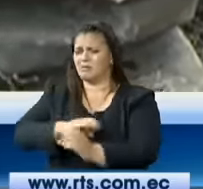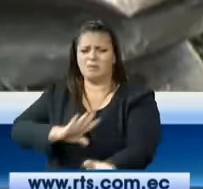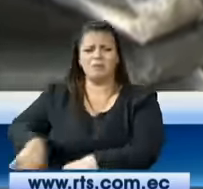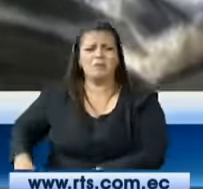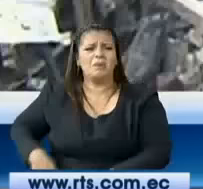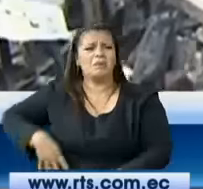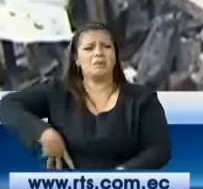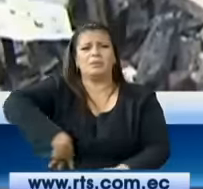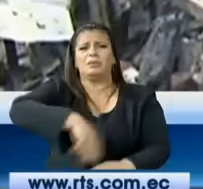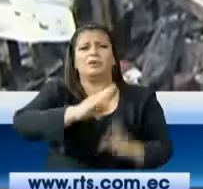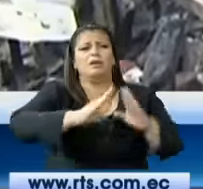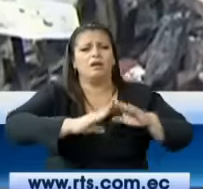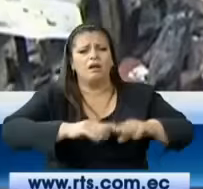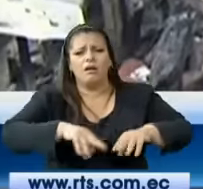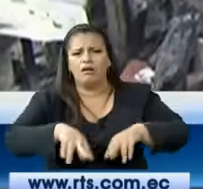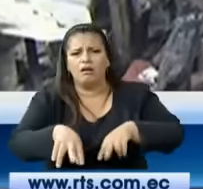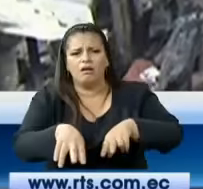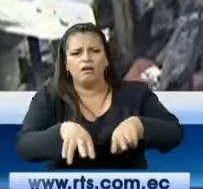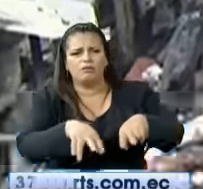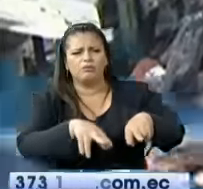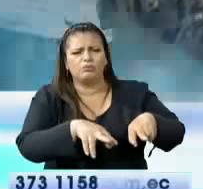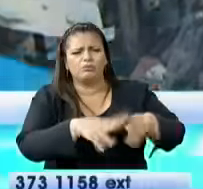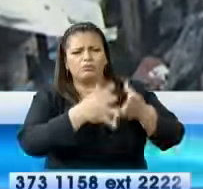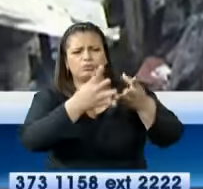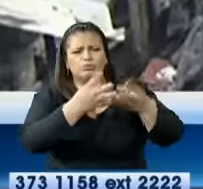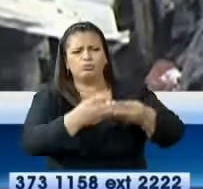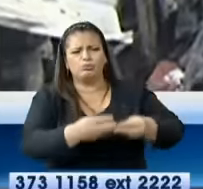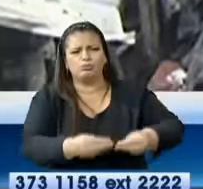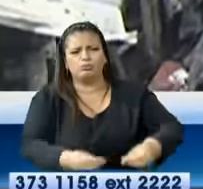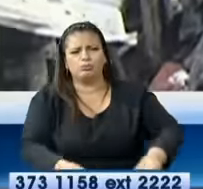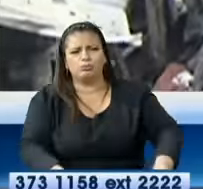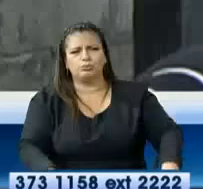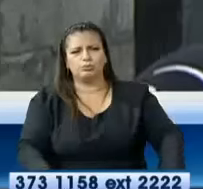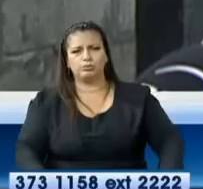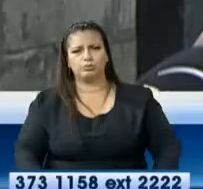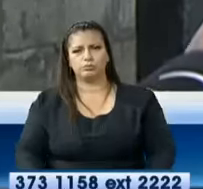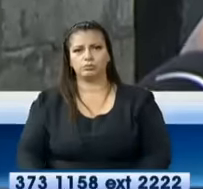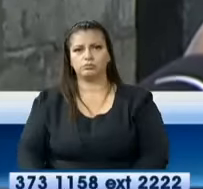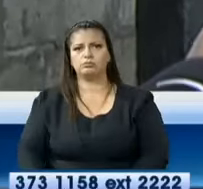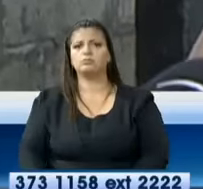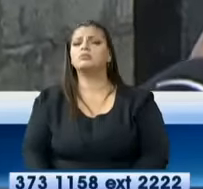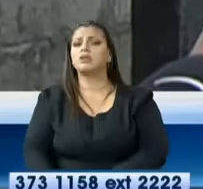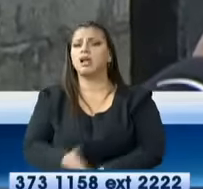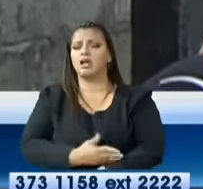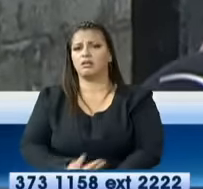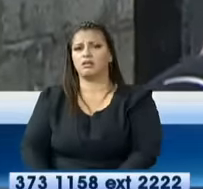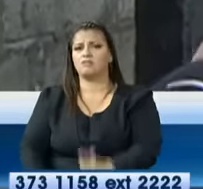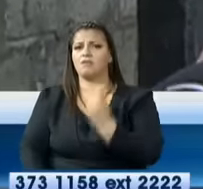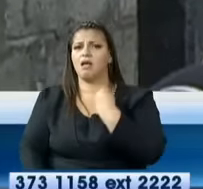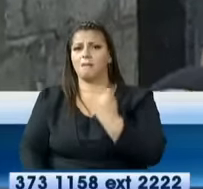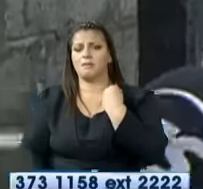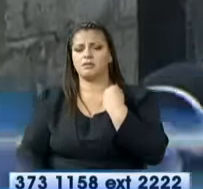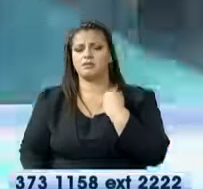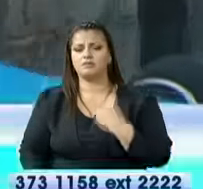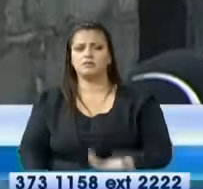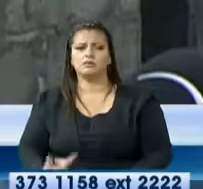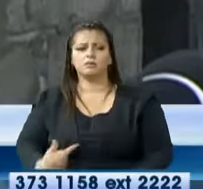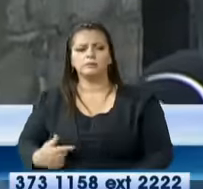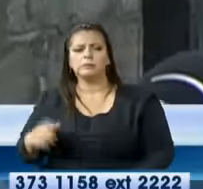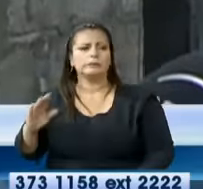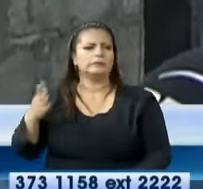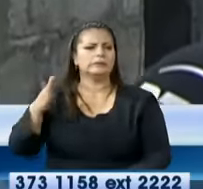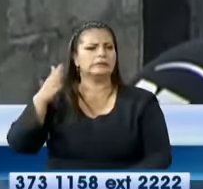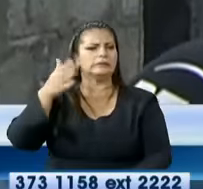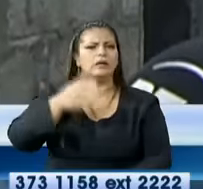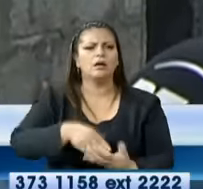para encontrar su hogar en cenizas. Cuando ya me fueron a avisar, yo ya encontré mi casa, como se la puede ver, que ya no hay nada.